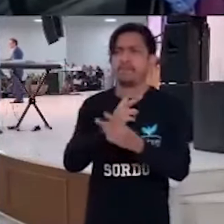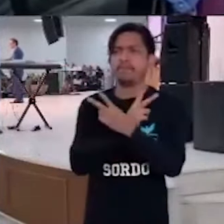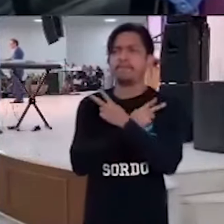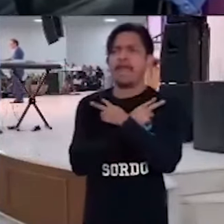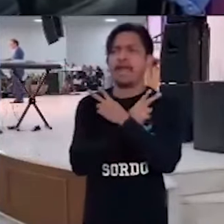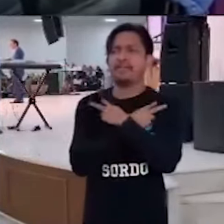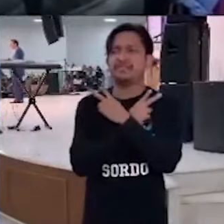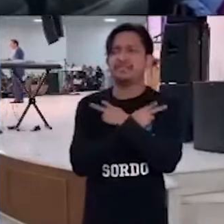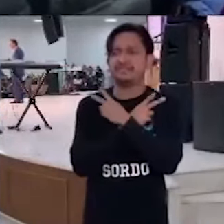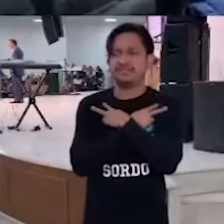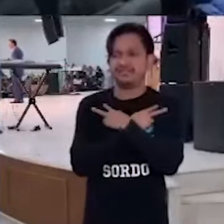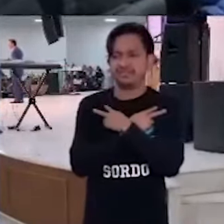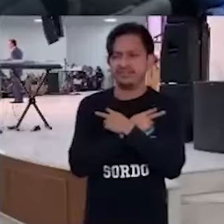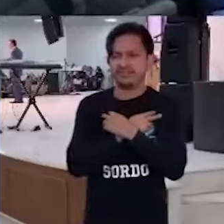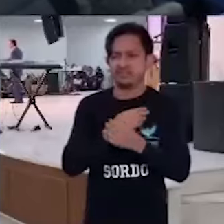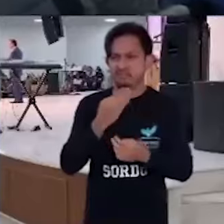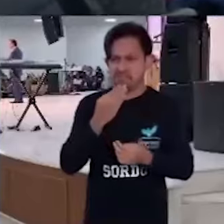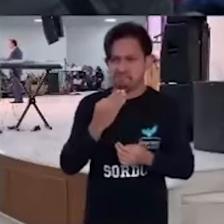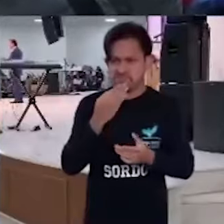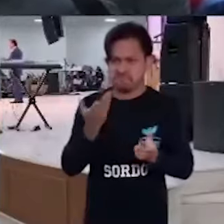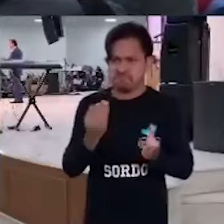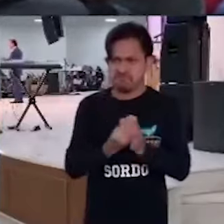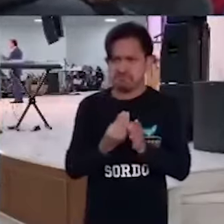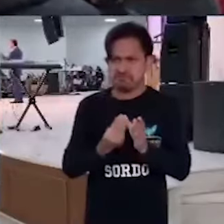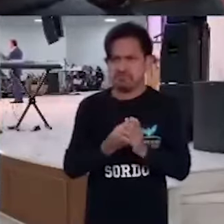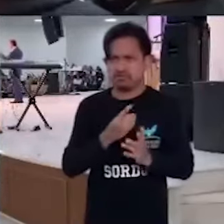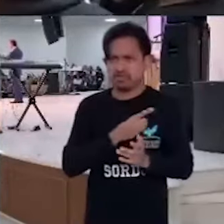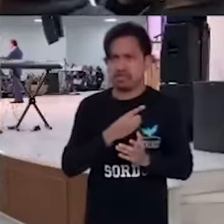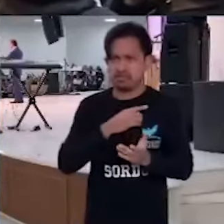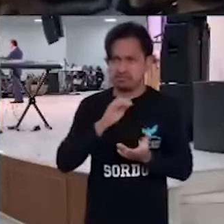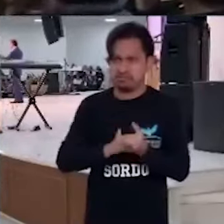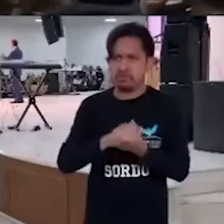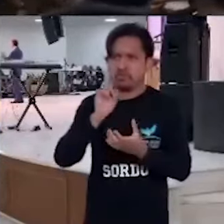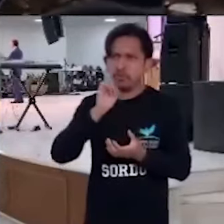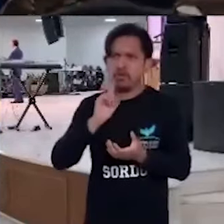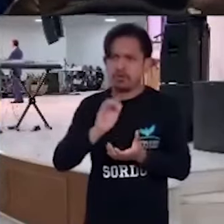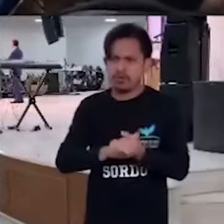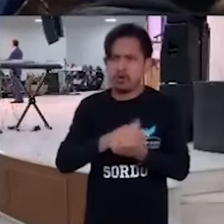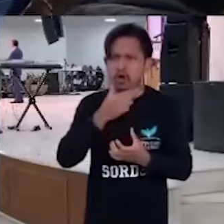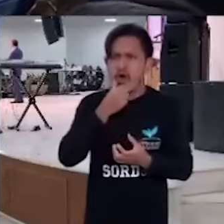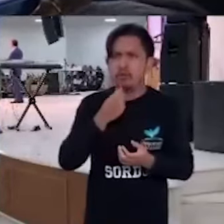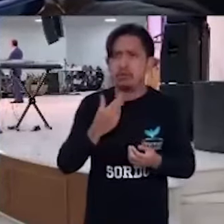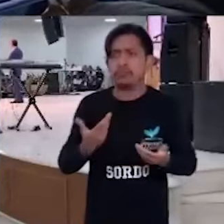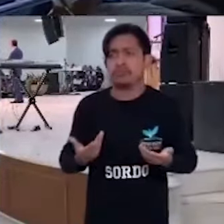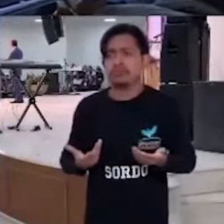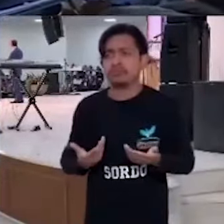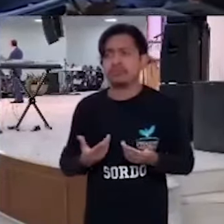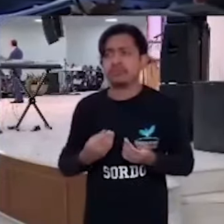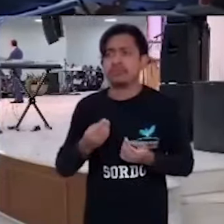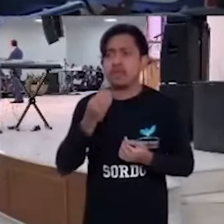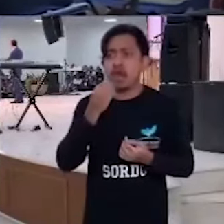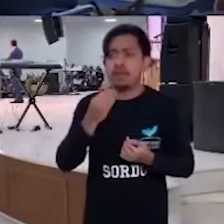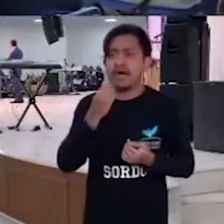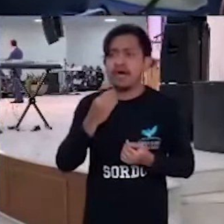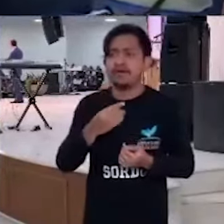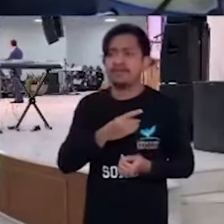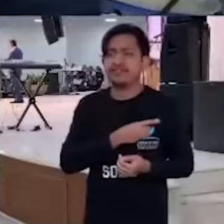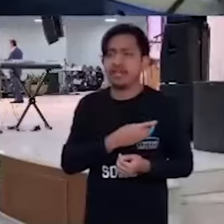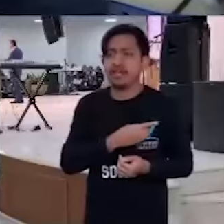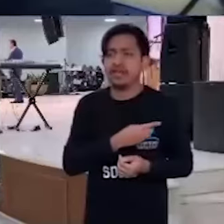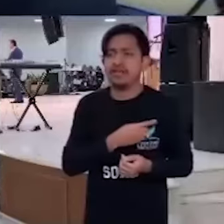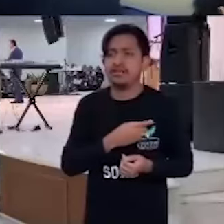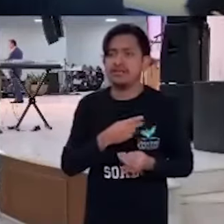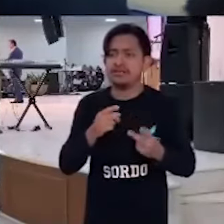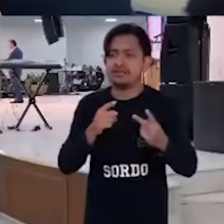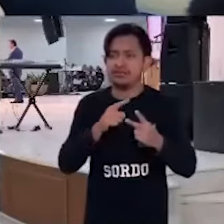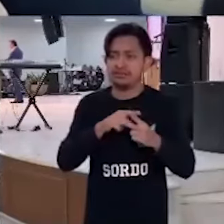bueno, es necesario. Cenar tú con ella nada más es muy romántico. Eso deberíamos hacerlo más seguido,